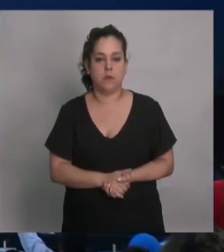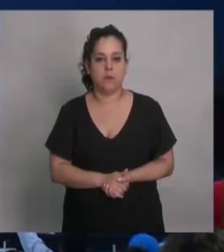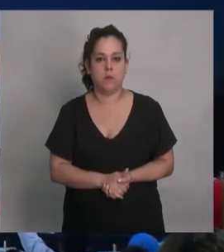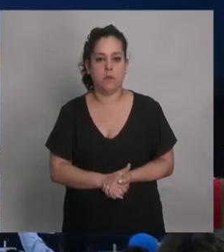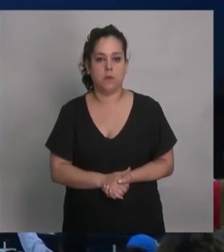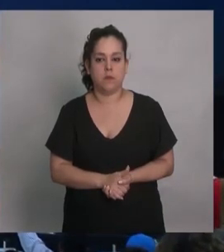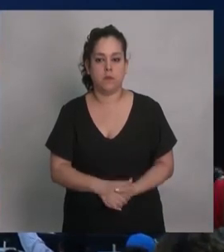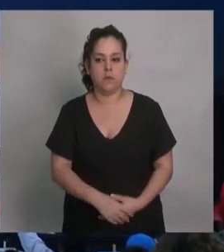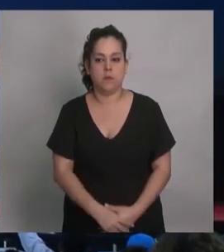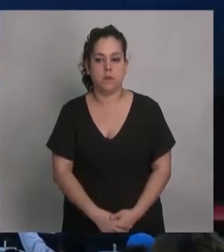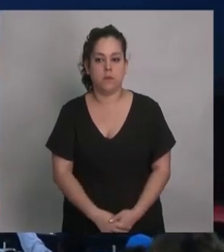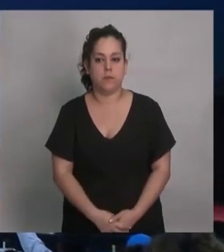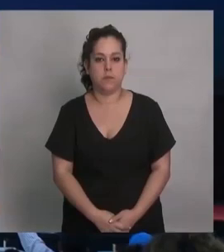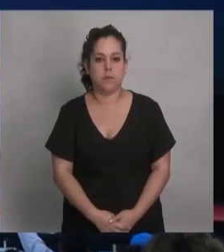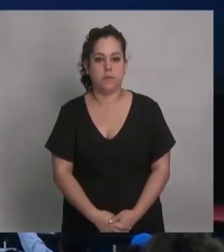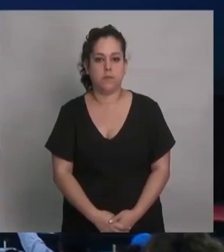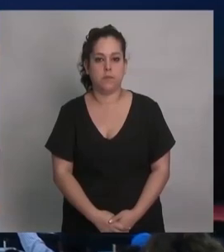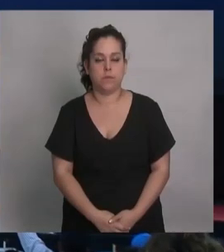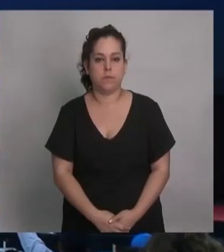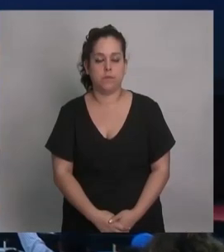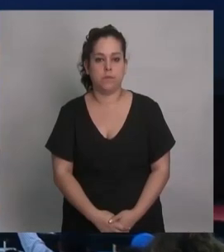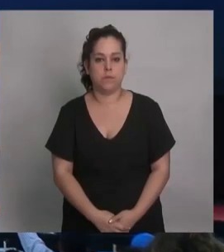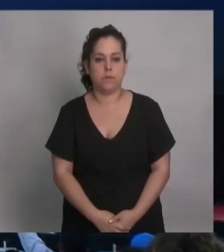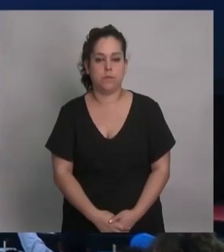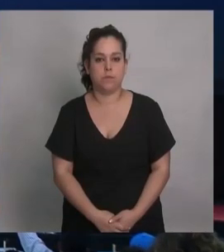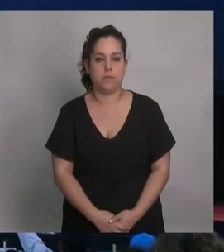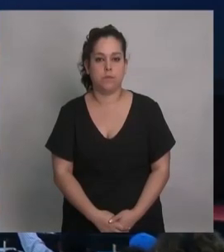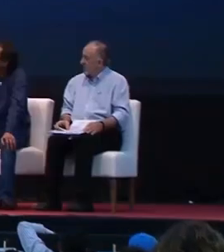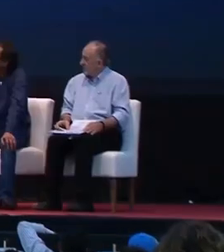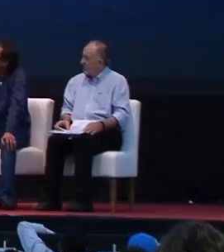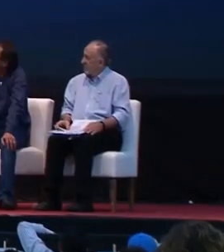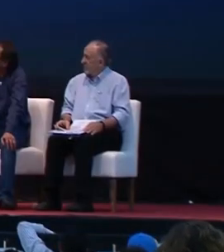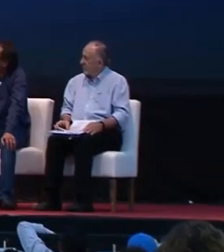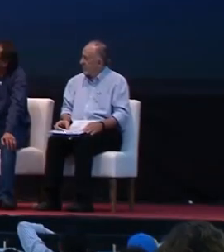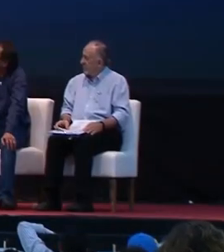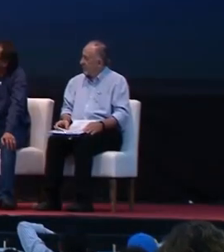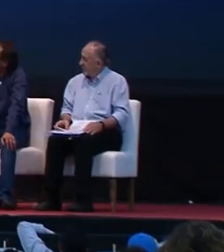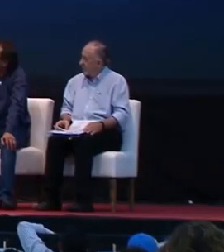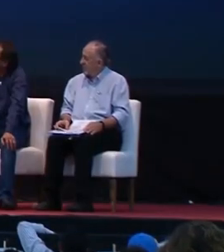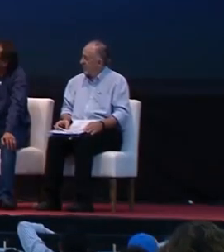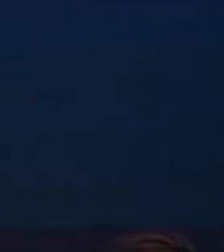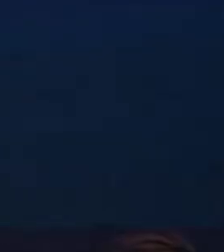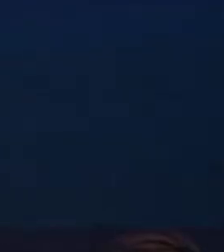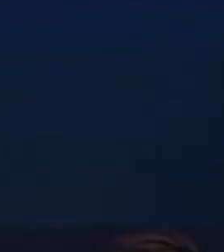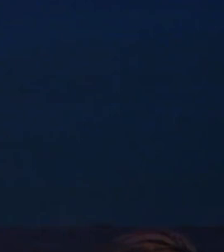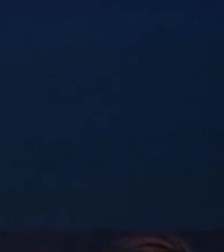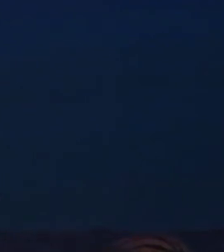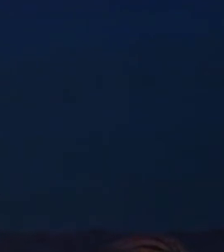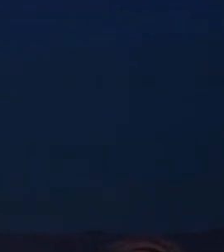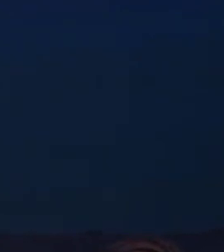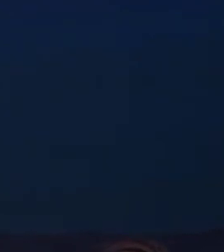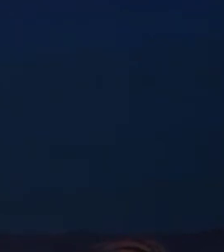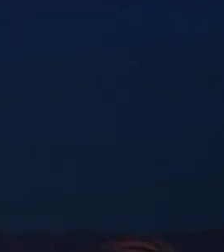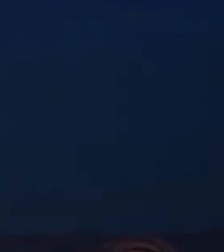Santiago, de Cádiz y de mi adoptiva Barcelona. La Barcelona internacionalista, la Barcelona